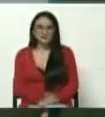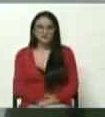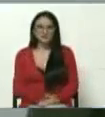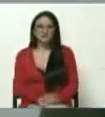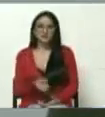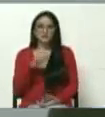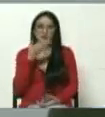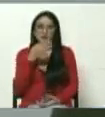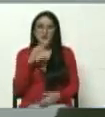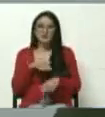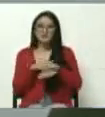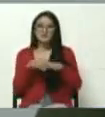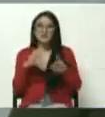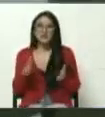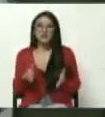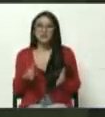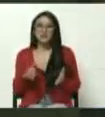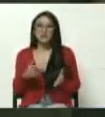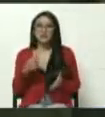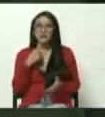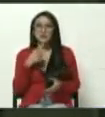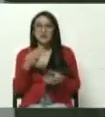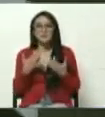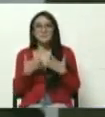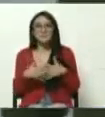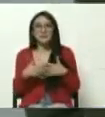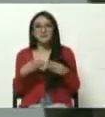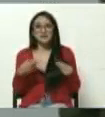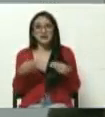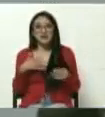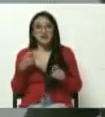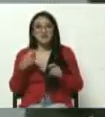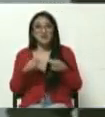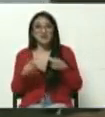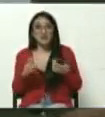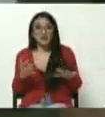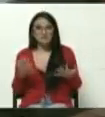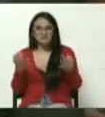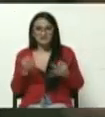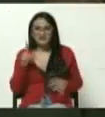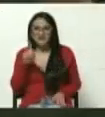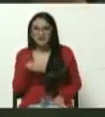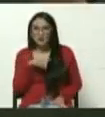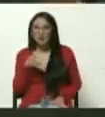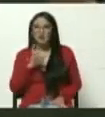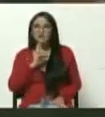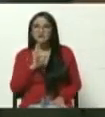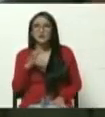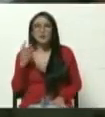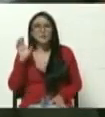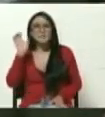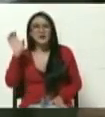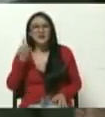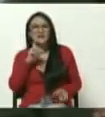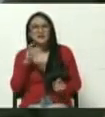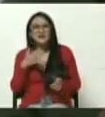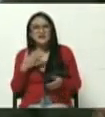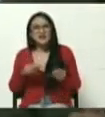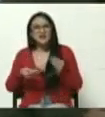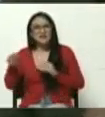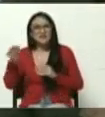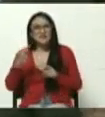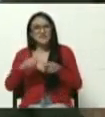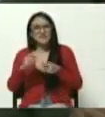Buenas tardes, ministro. Buenas se tardes. Dijo de qué monómero se quería vender. ¿Si podría precisar a qué país o a quién se le pretendía